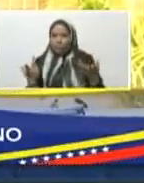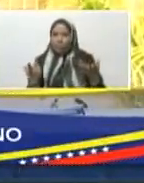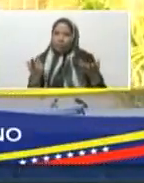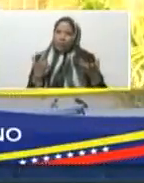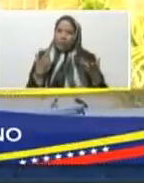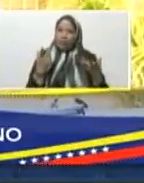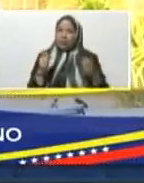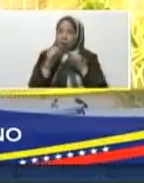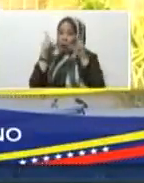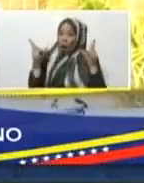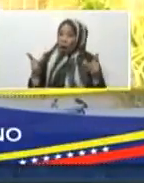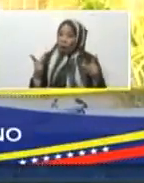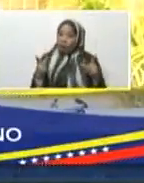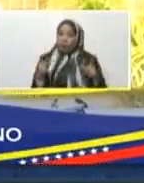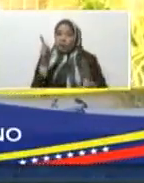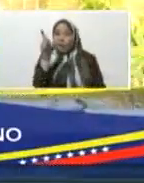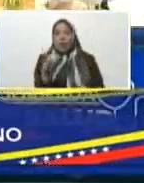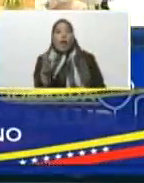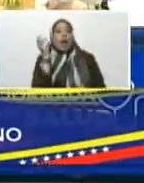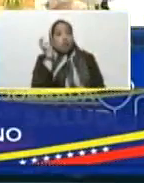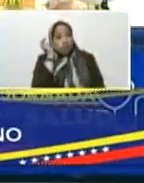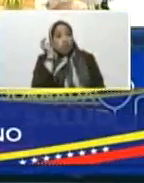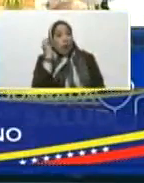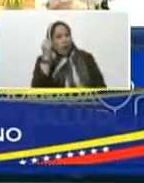Ajá, lo inventó Magali.